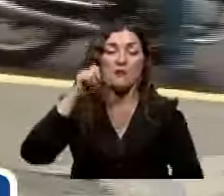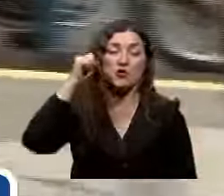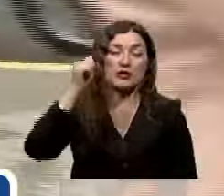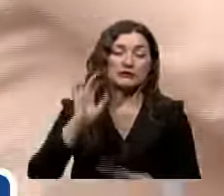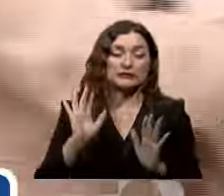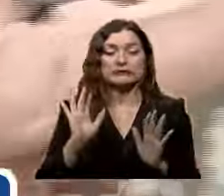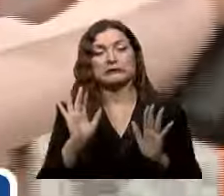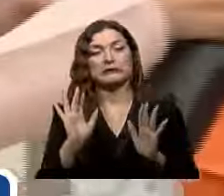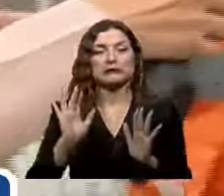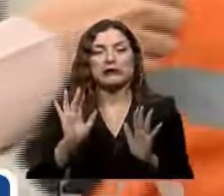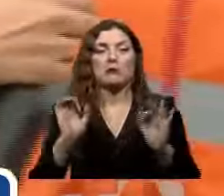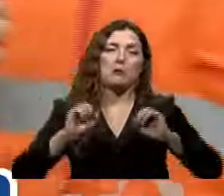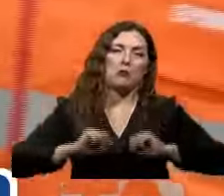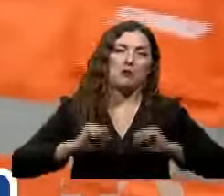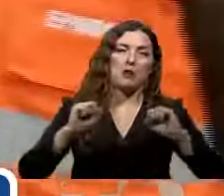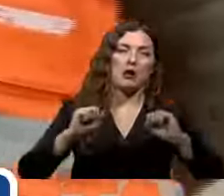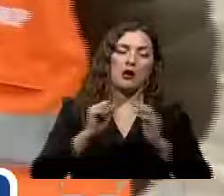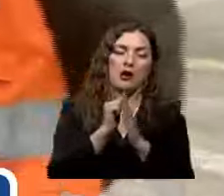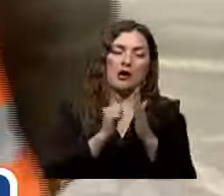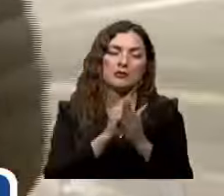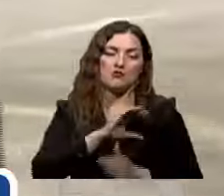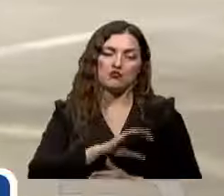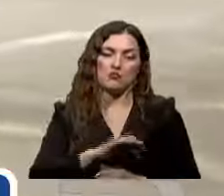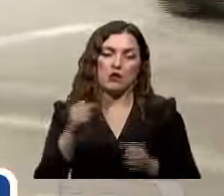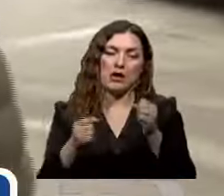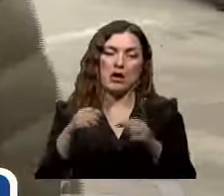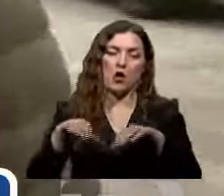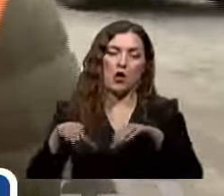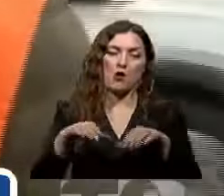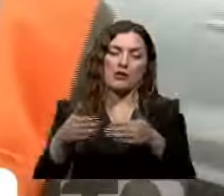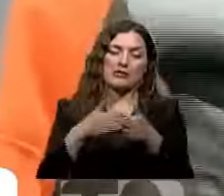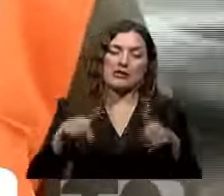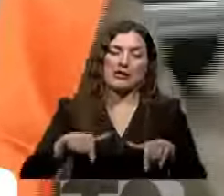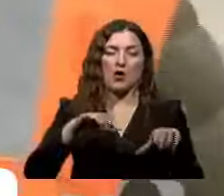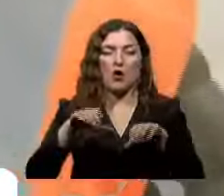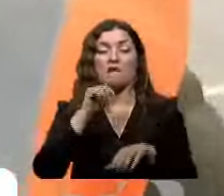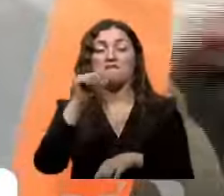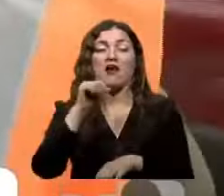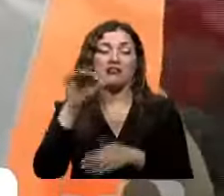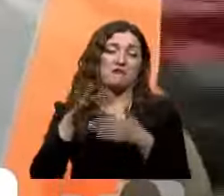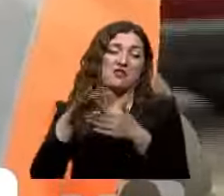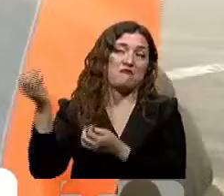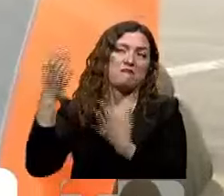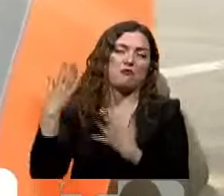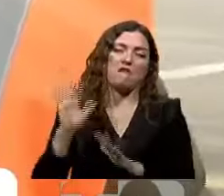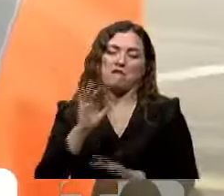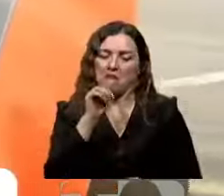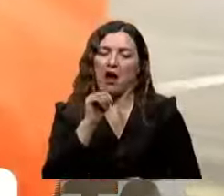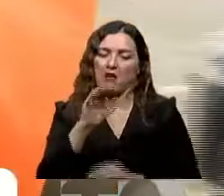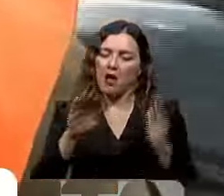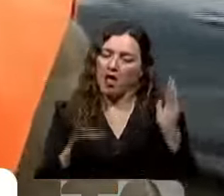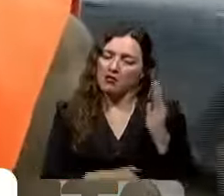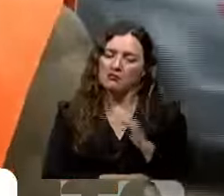día, es posible que con la MT se coordine y nos hagan los cierres, pero eso tenemos que definirlo en el transcurso